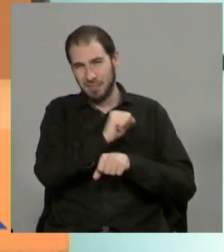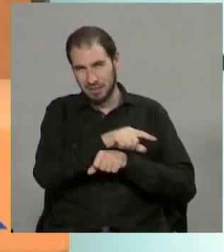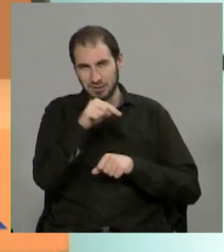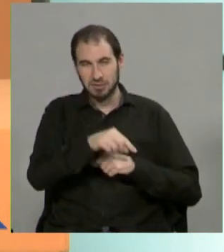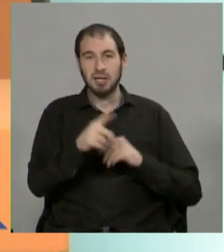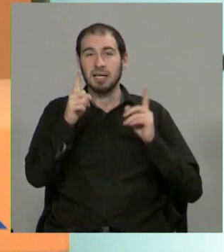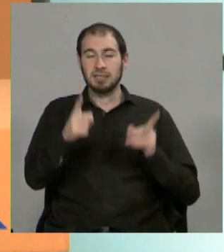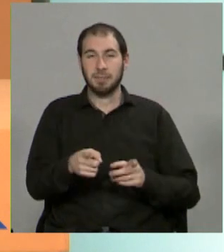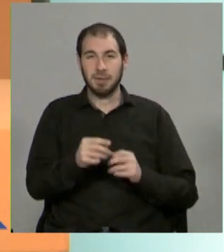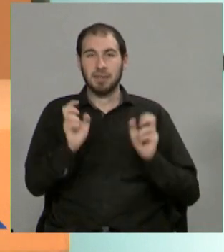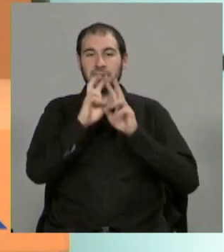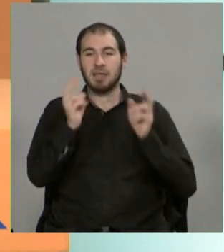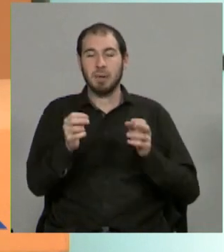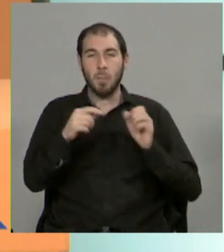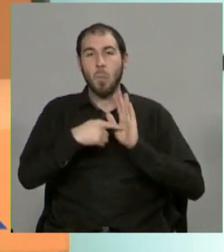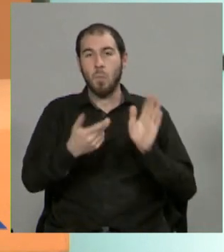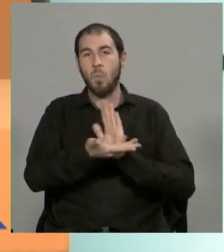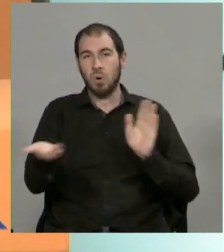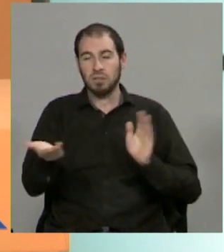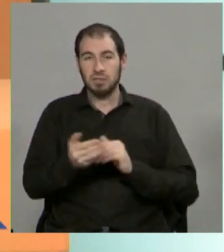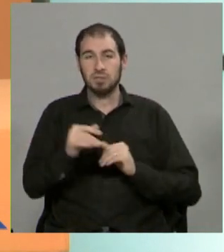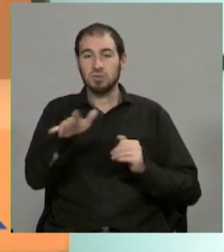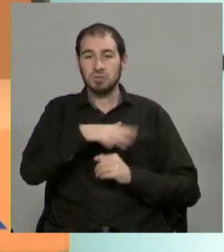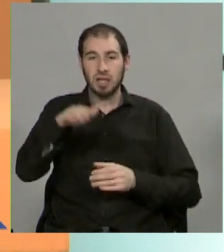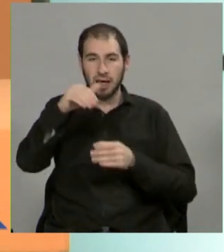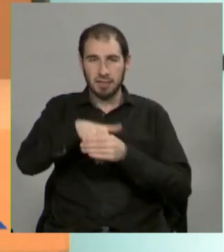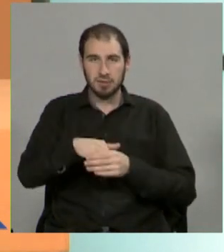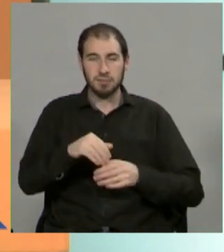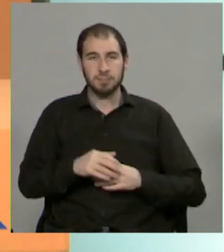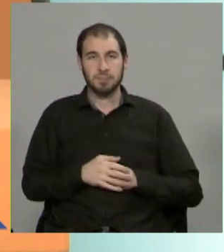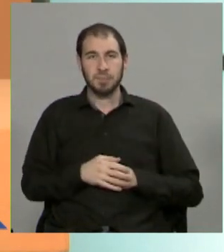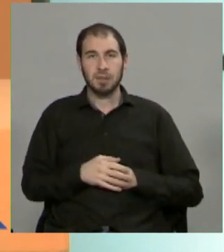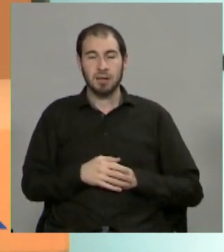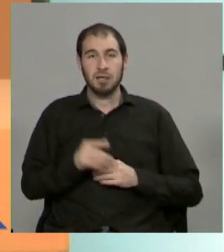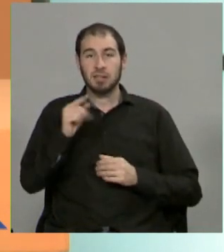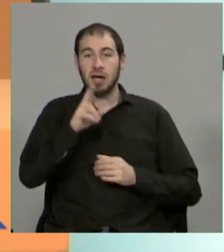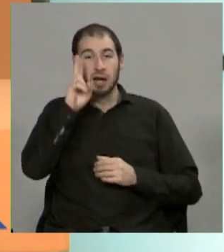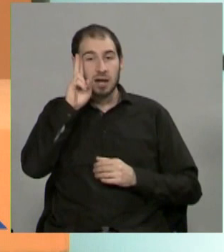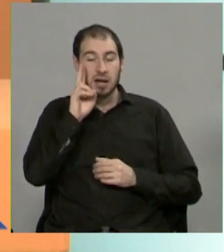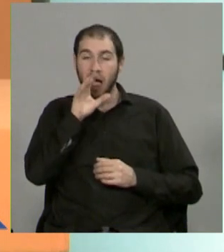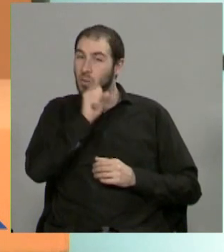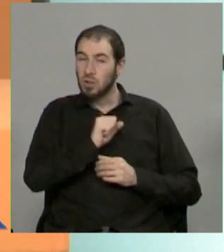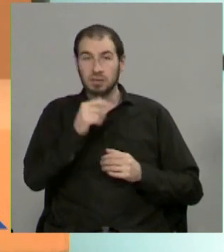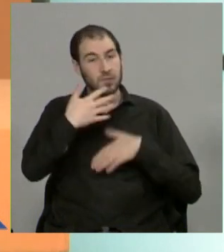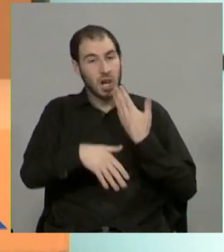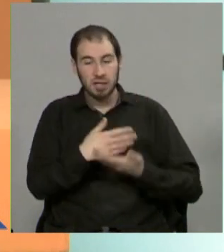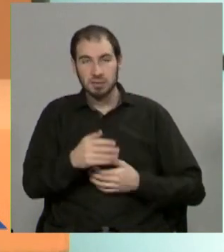que también tiene que ver con este destape que estamos viviendo en nuestra sociedad, donde el umbral de tolerancia de la violencia